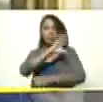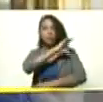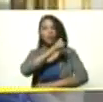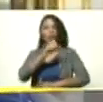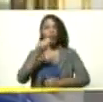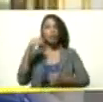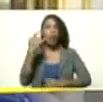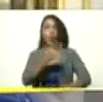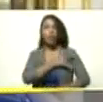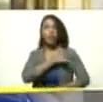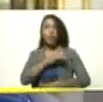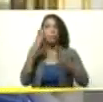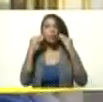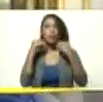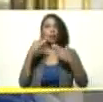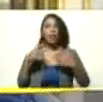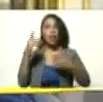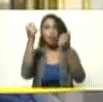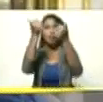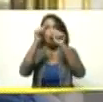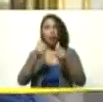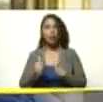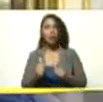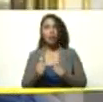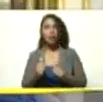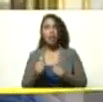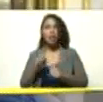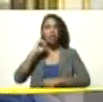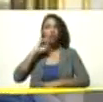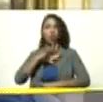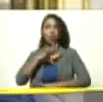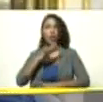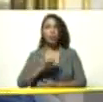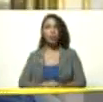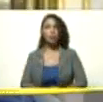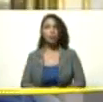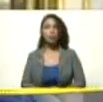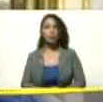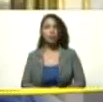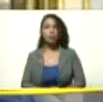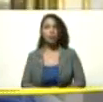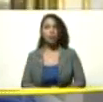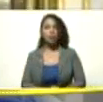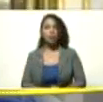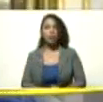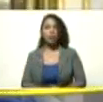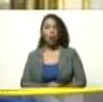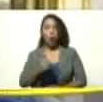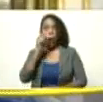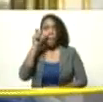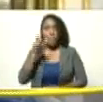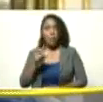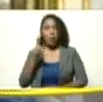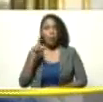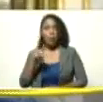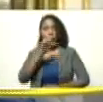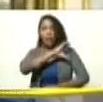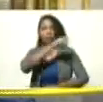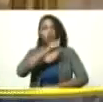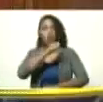de la Universidad Experimental de las Artes e historiador, Luis Felipe. Jorge Berroeta, director